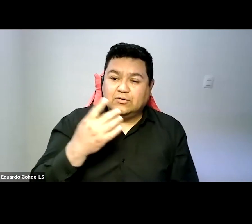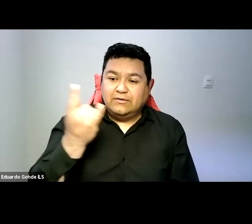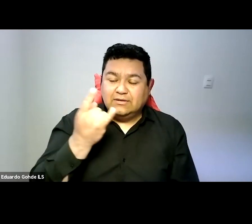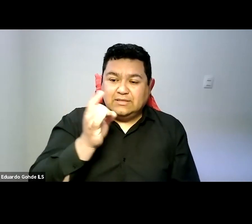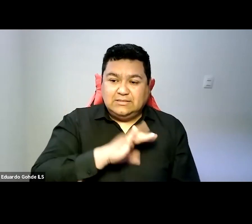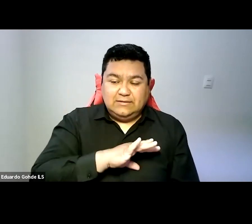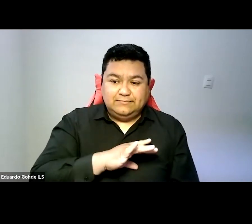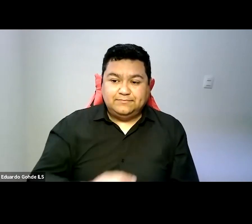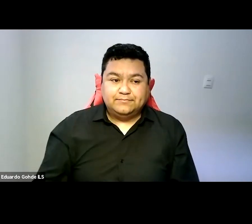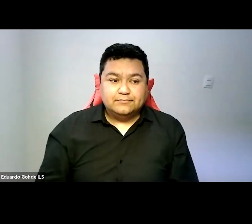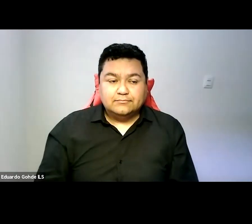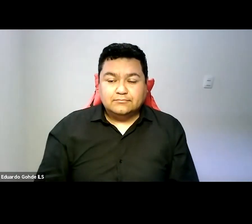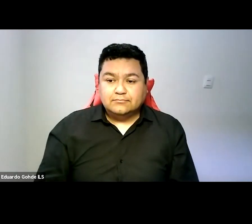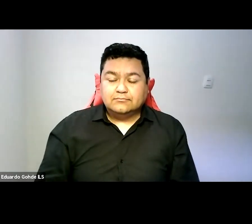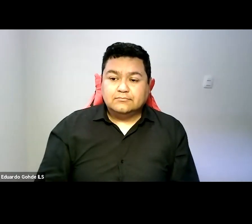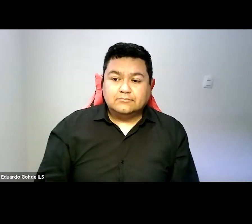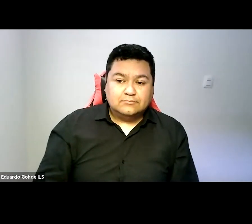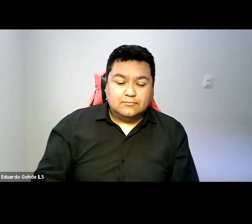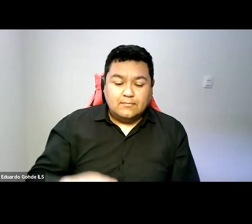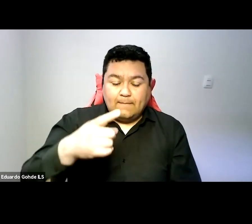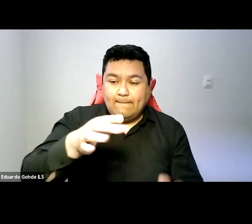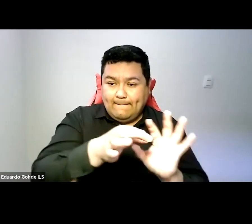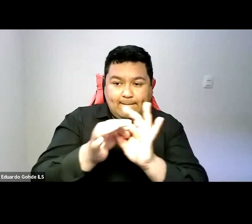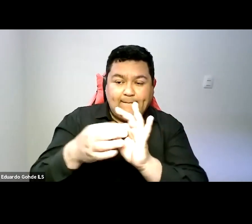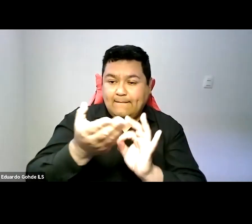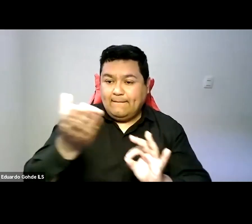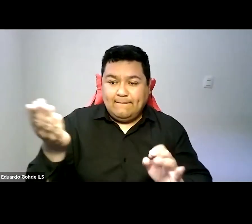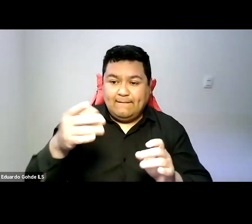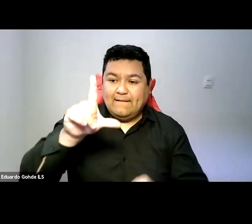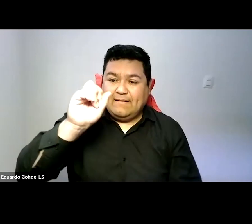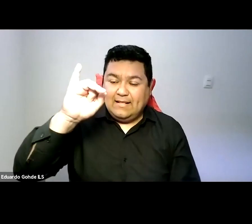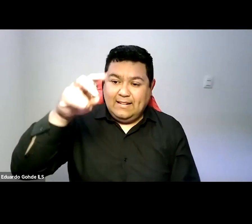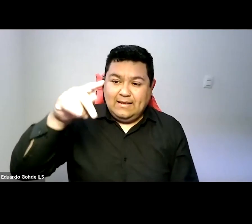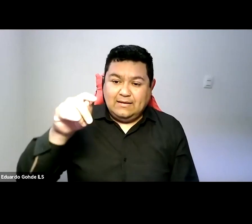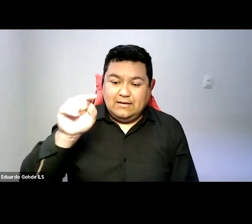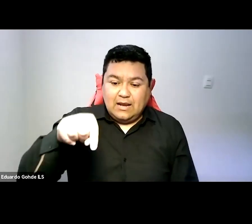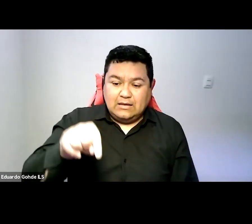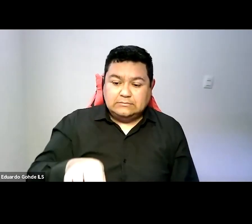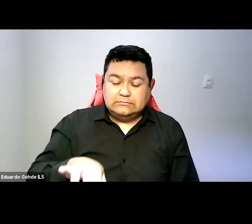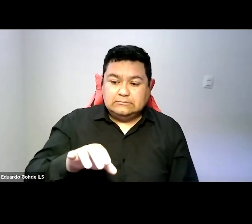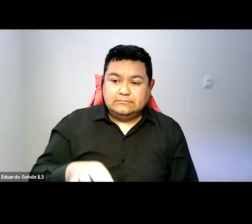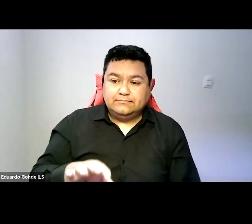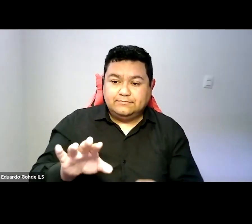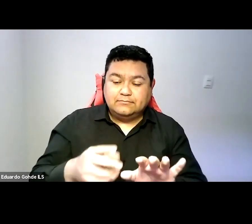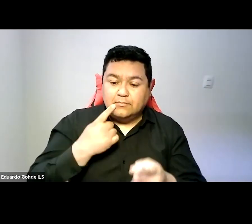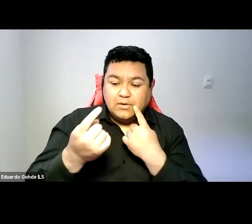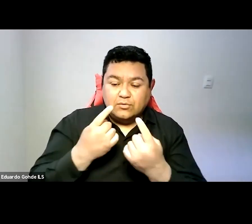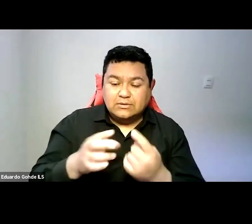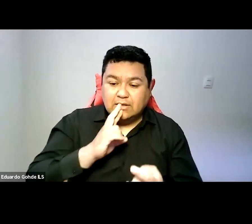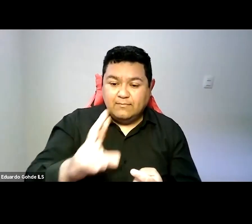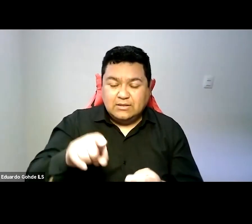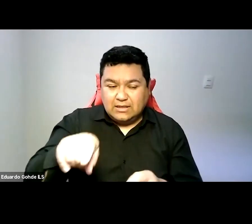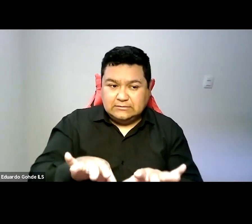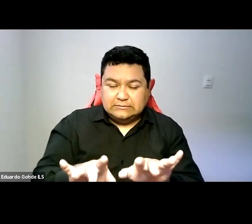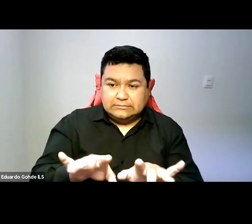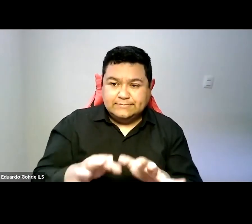Chile. En este caso, como en todos los siguientes, pueden acceder al link que se está escribiendo continuamente en la sección preguntas y respuestas, y